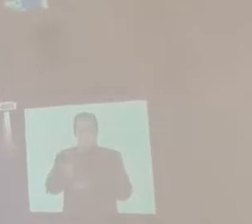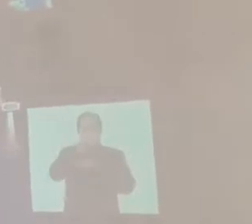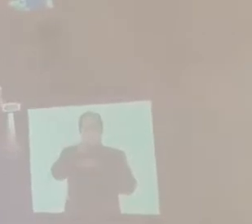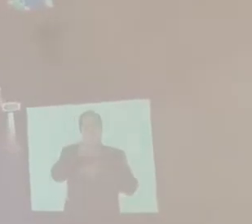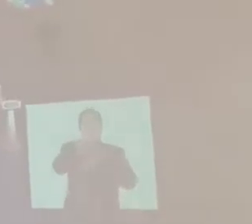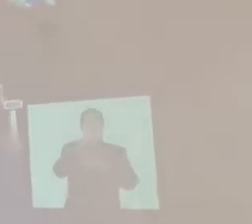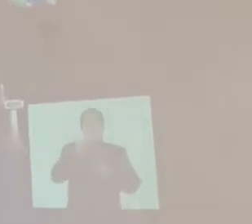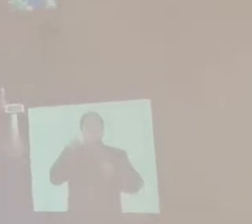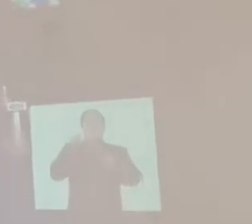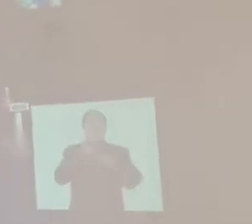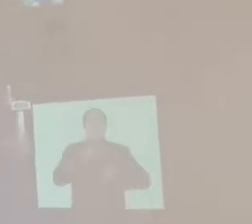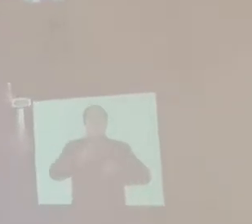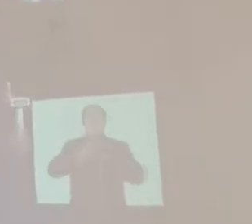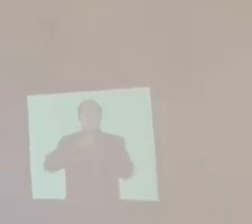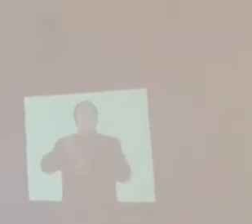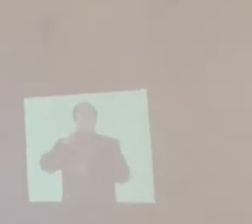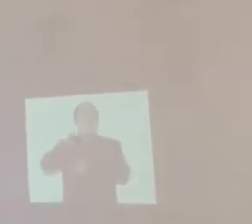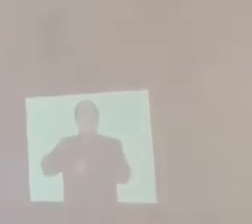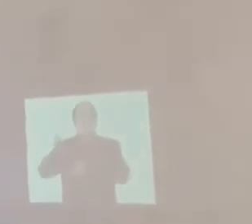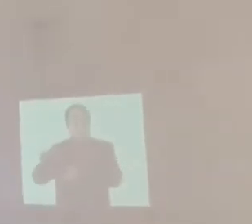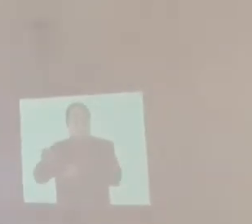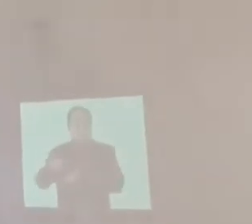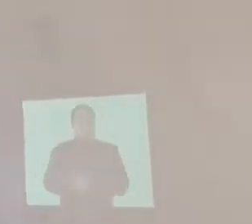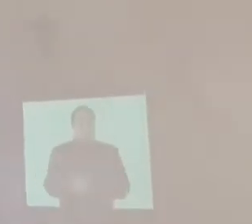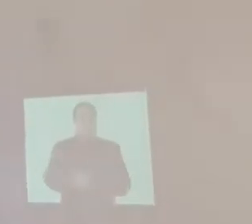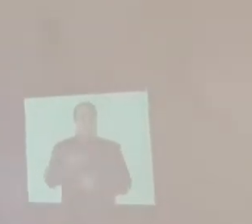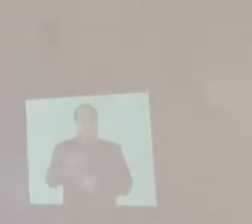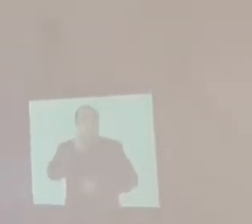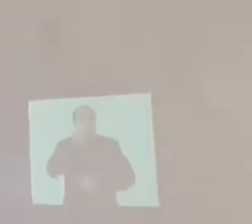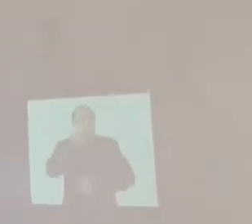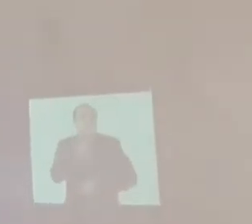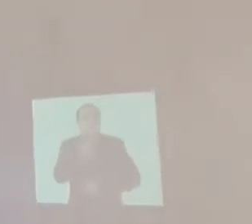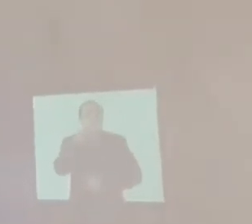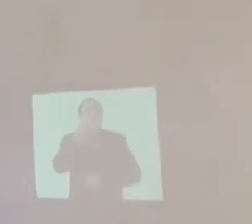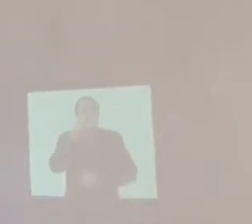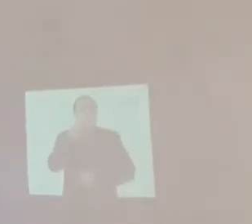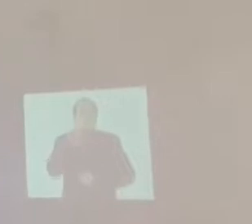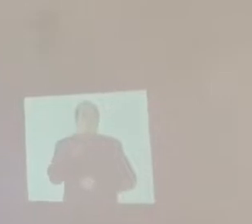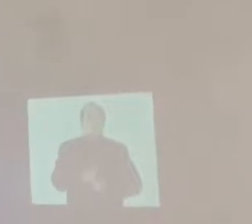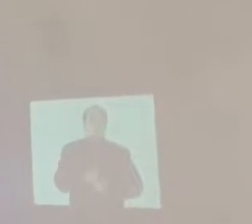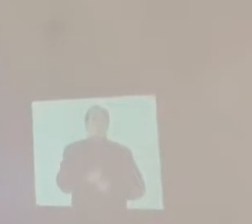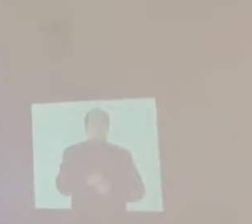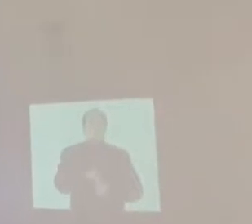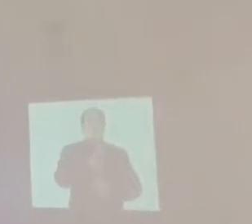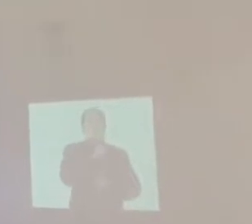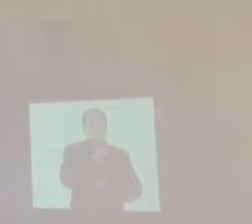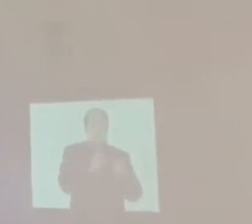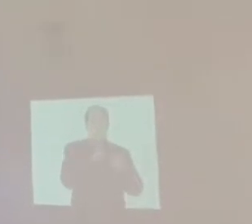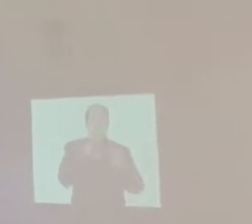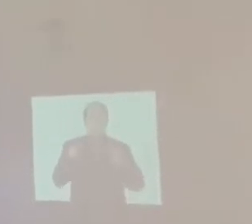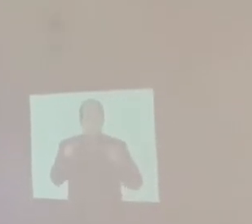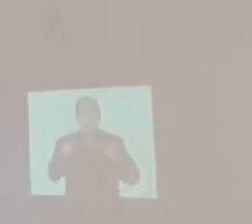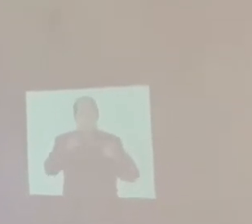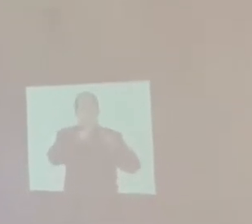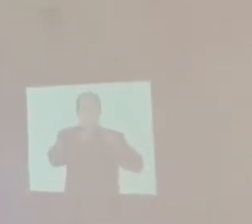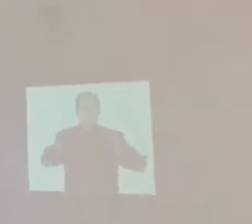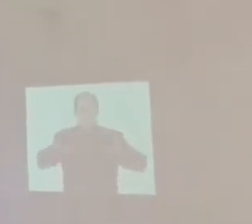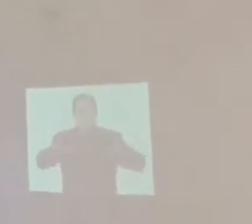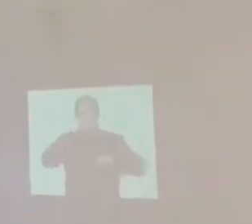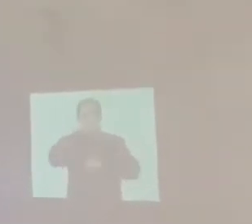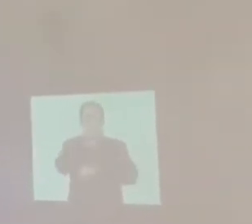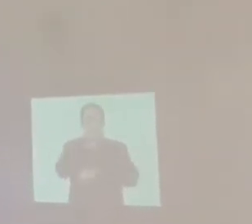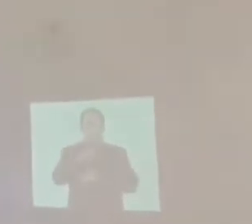en Michoacán. Estamos haciendo más eficiente el agua de riego en la presa del Bosque. Estamos